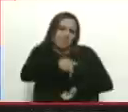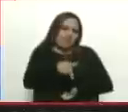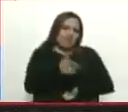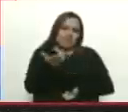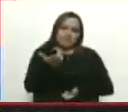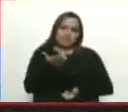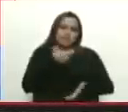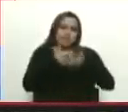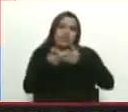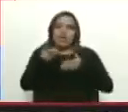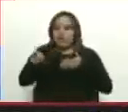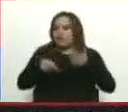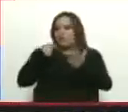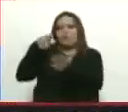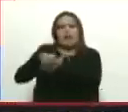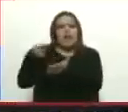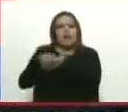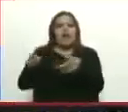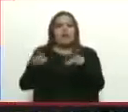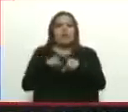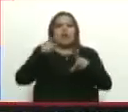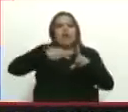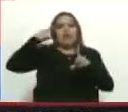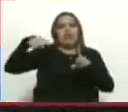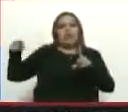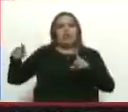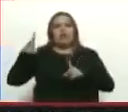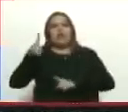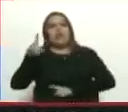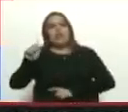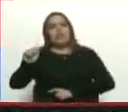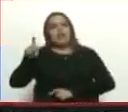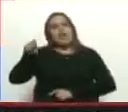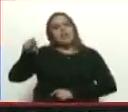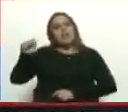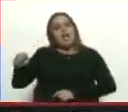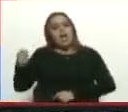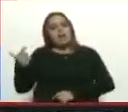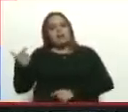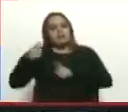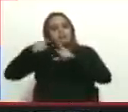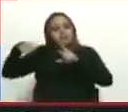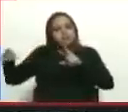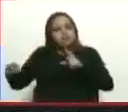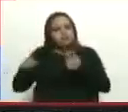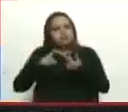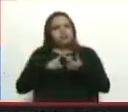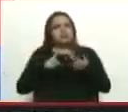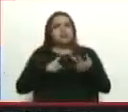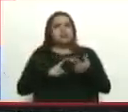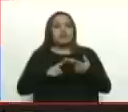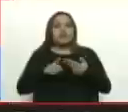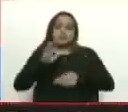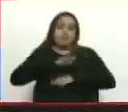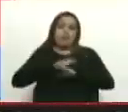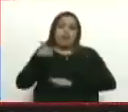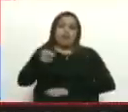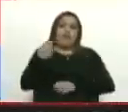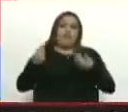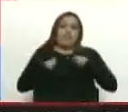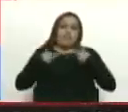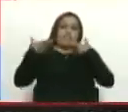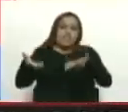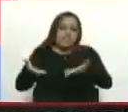impedir que ellos le sigan pagando encuestas a Data Analysis, a Consultores 21, no sé qué cosa, porque bueno, ellos viven de eso y es parte de